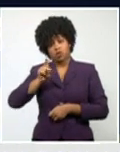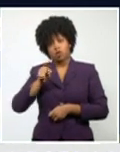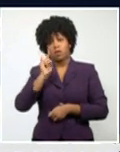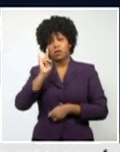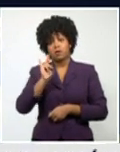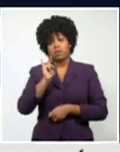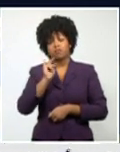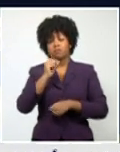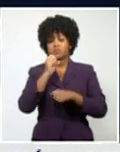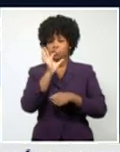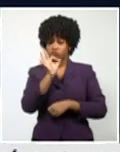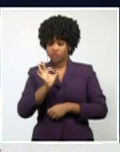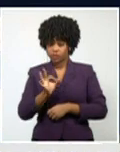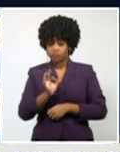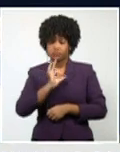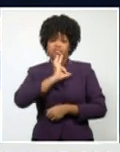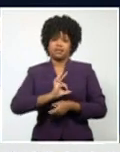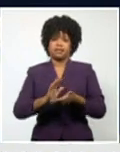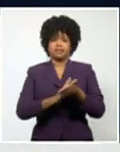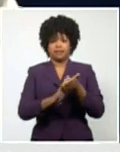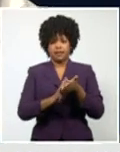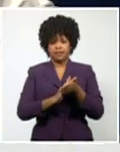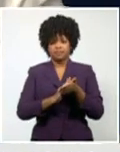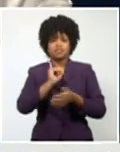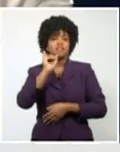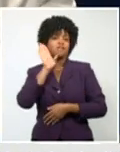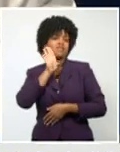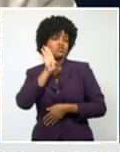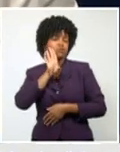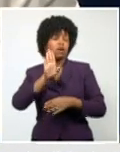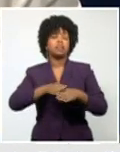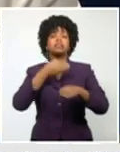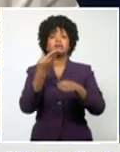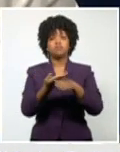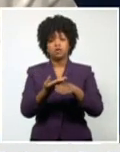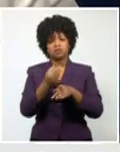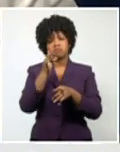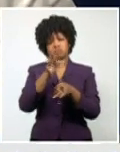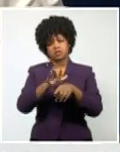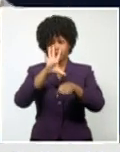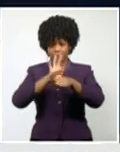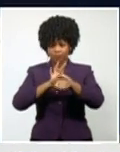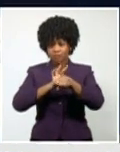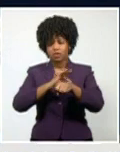diagnóstico son infectados. Después, muchos desarrollan síntomas de la